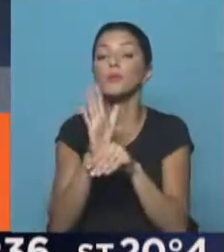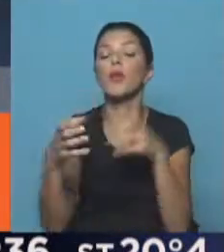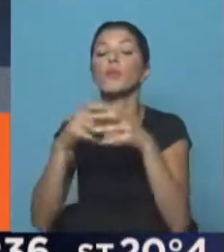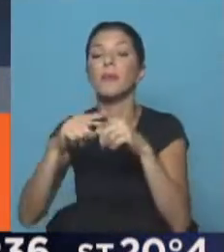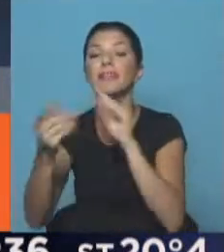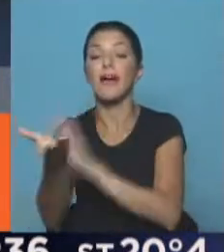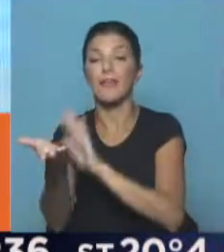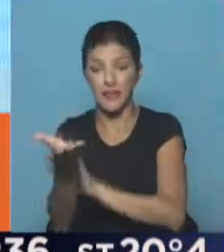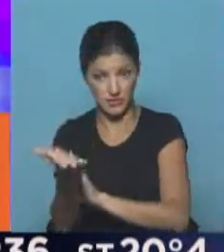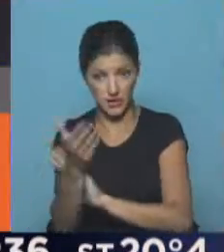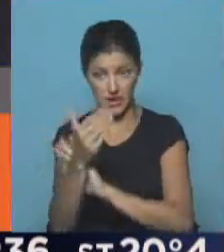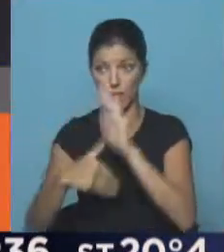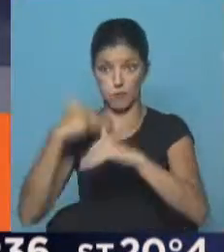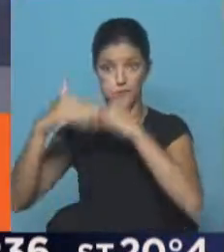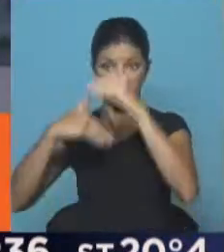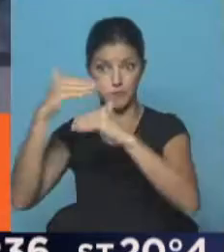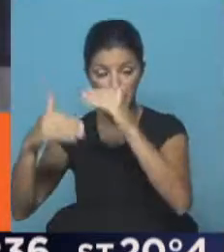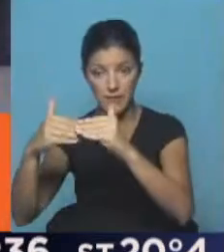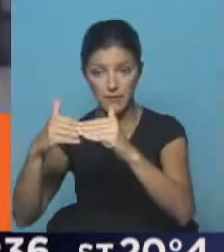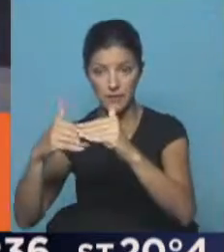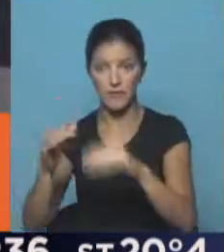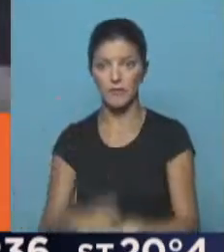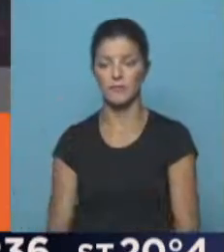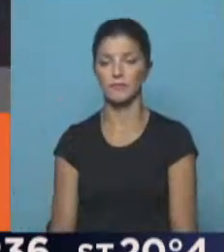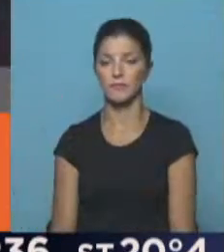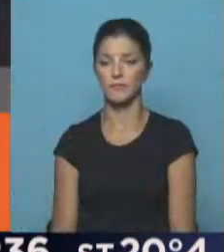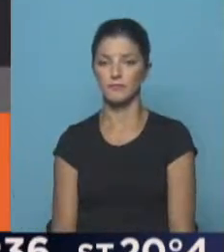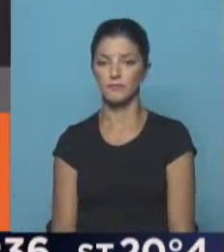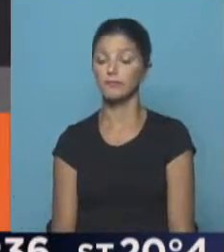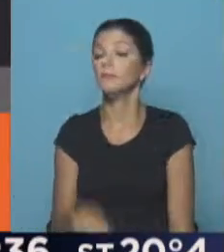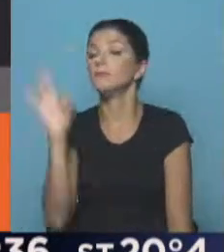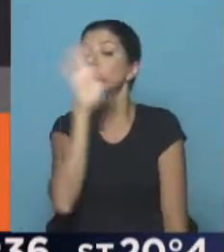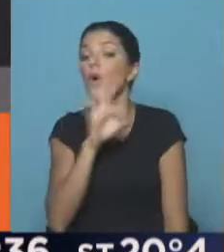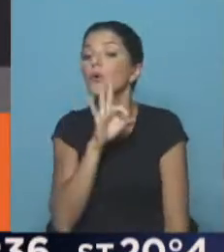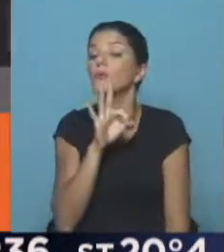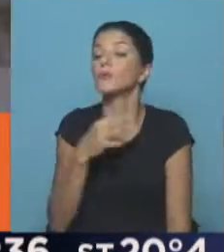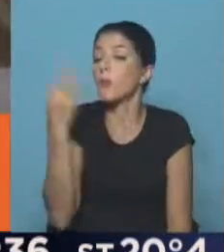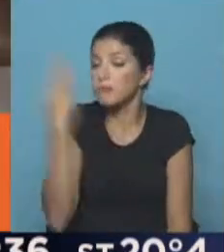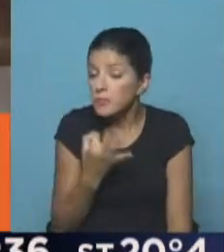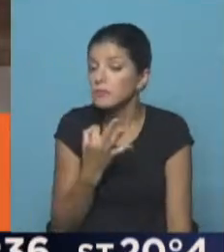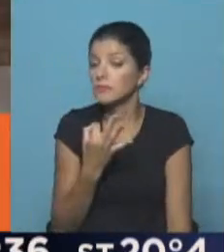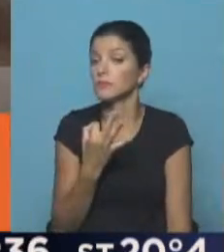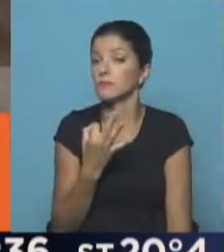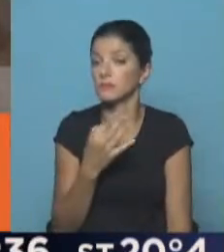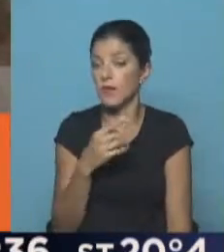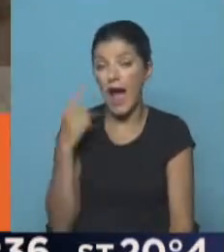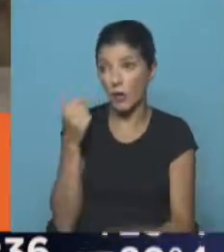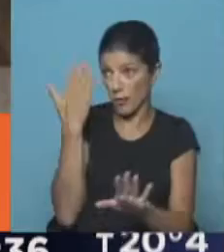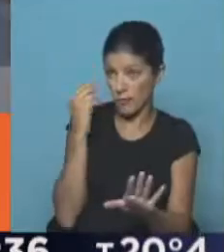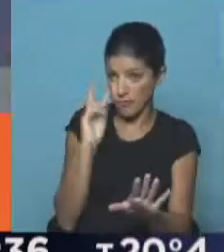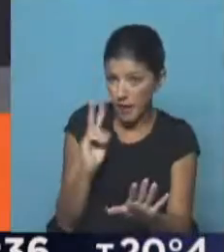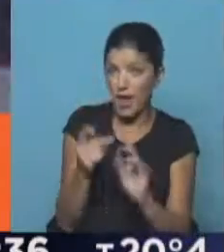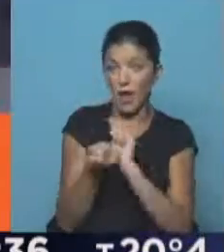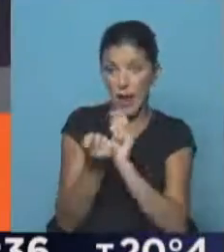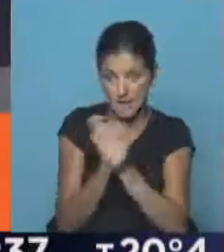Europa, o si se frenaron los muchachos. Si efectivamente hay una reversión, claro, en esta tendencia que venimos viendo. Eso por un lado. Y por el